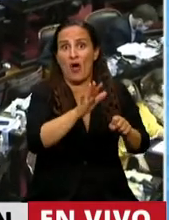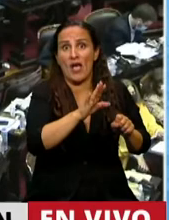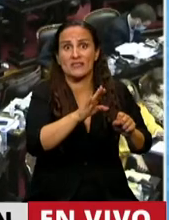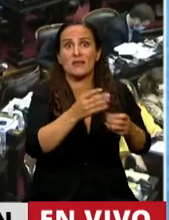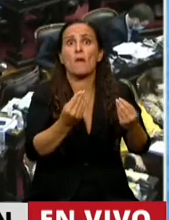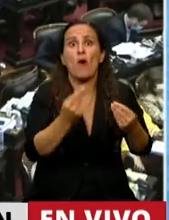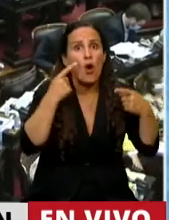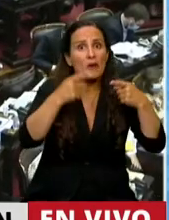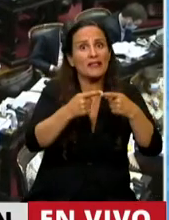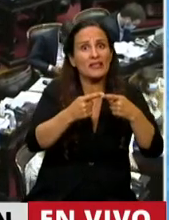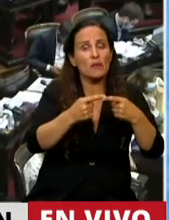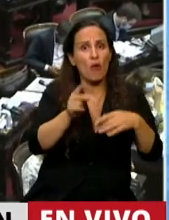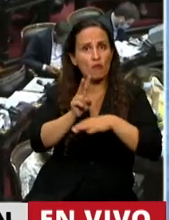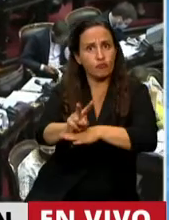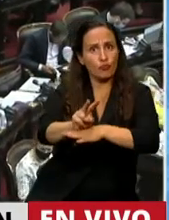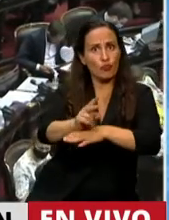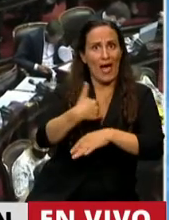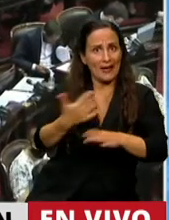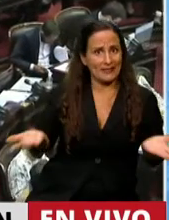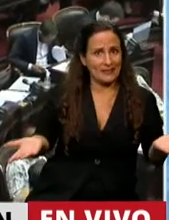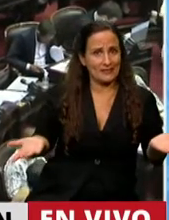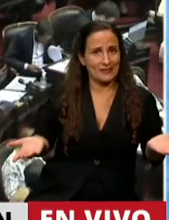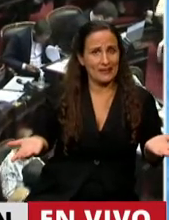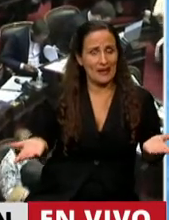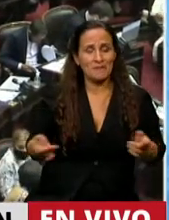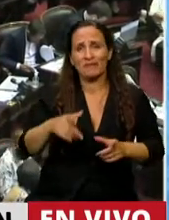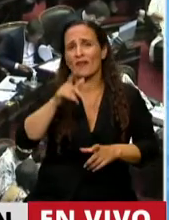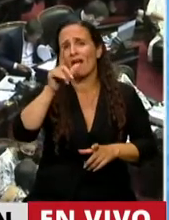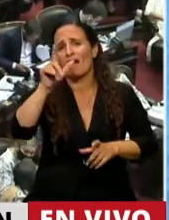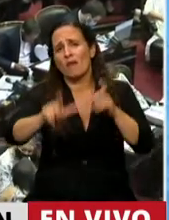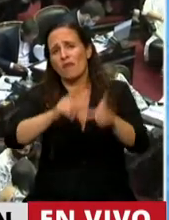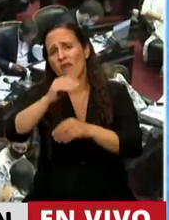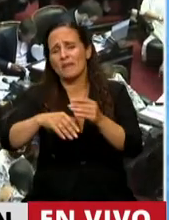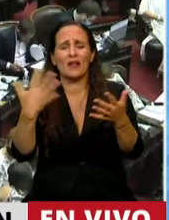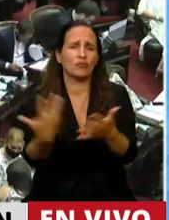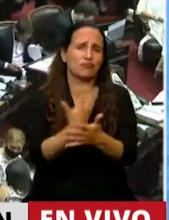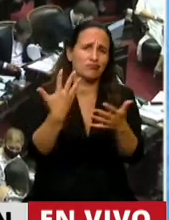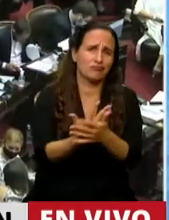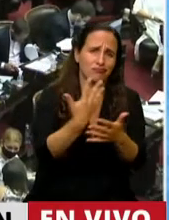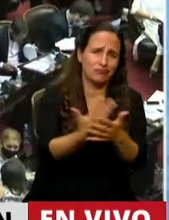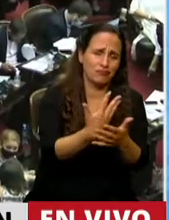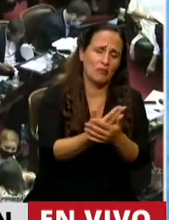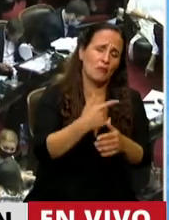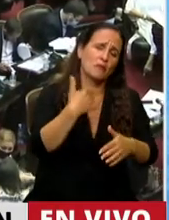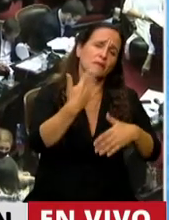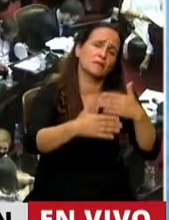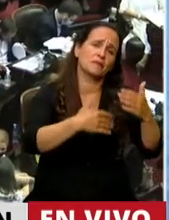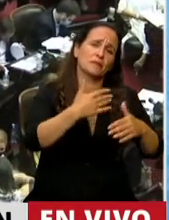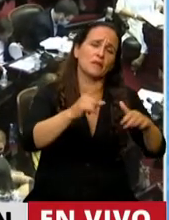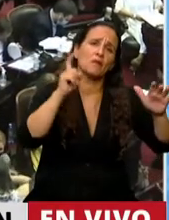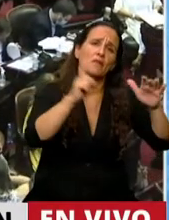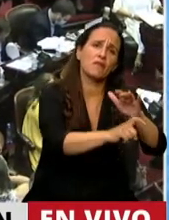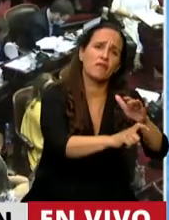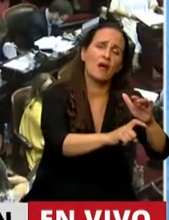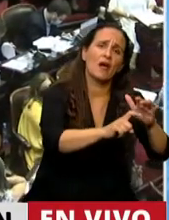defensa nacional. Fue mucho el padecimiento hasta encontrar el lugar del hundimiento. Se vivieron